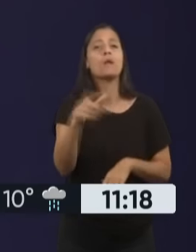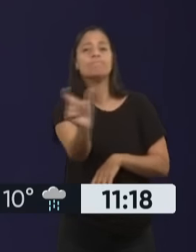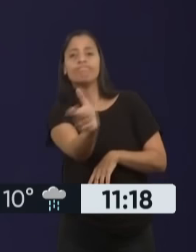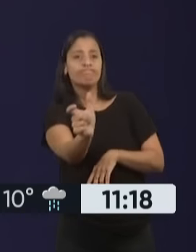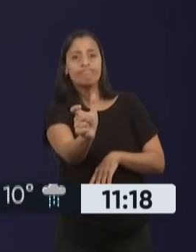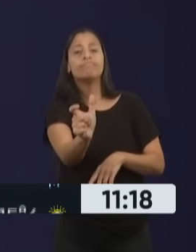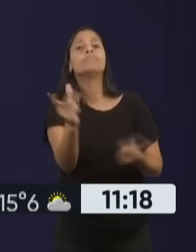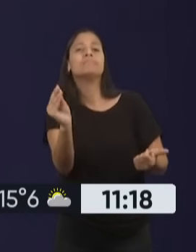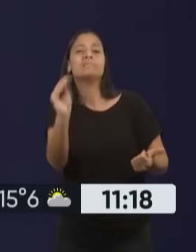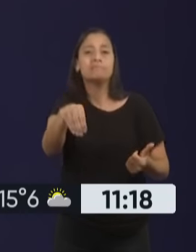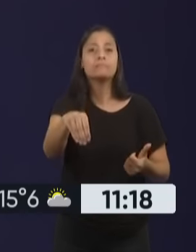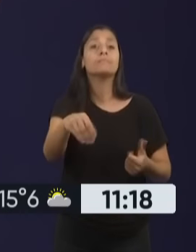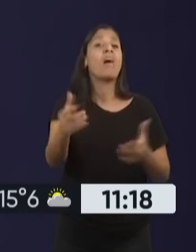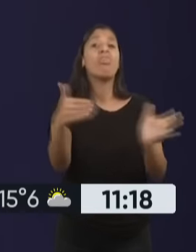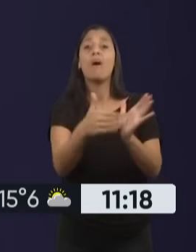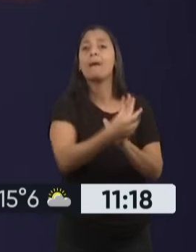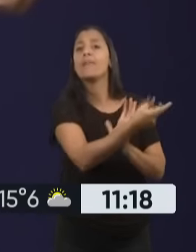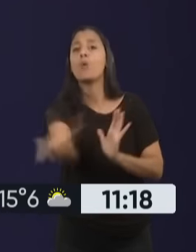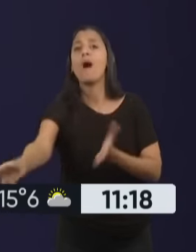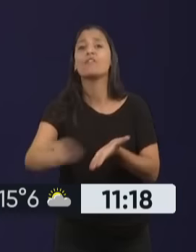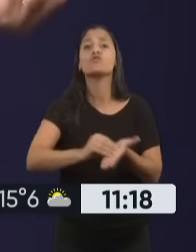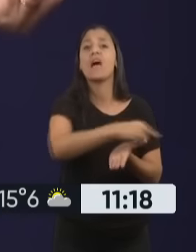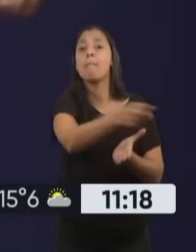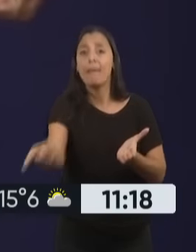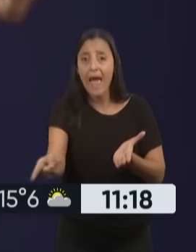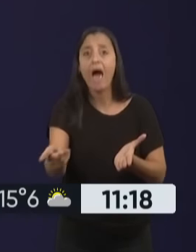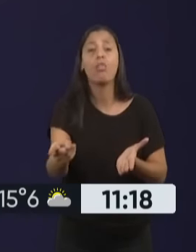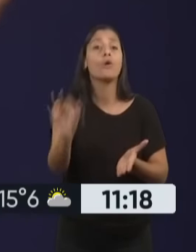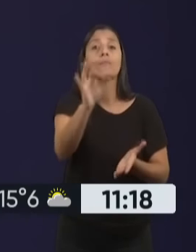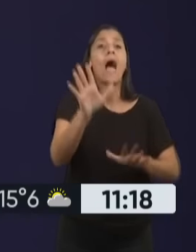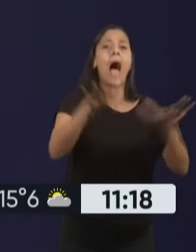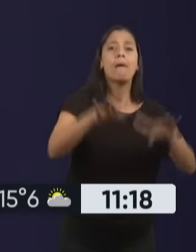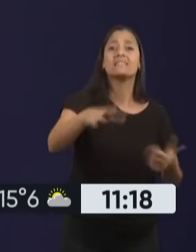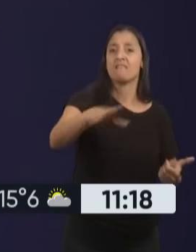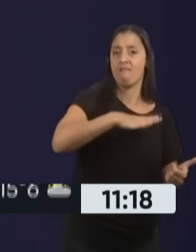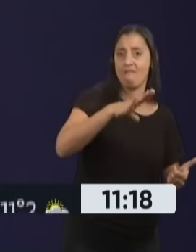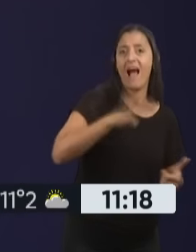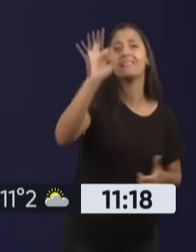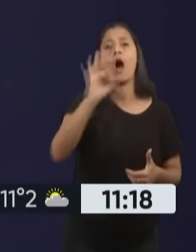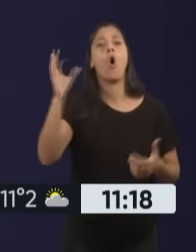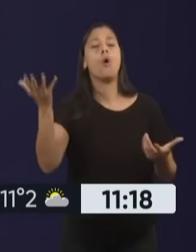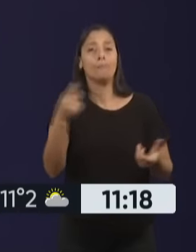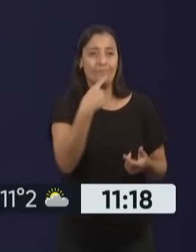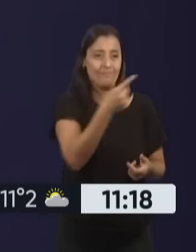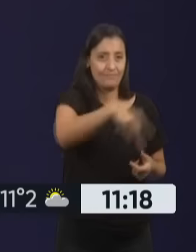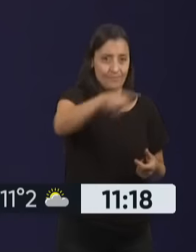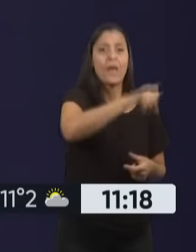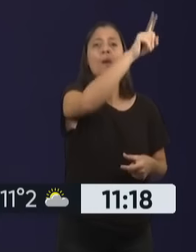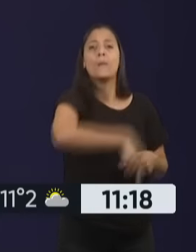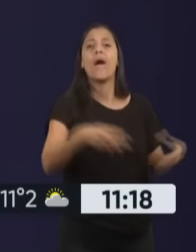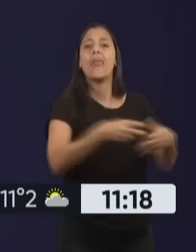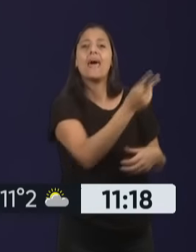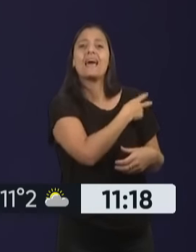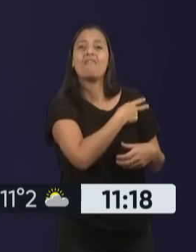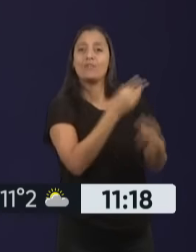al incremento de empleados que vas a notar faltante de ures en en esto creo que venían de jefatura de gabinete